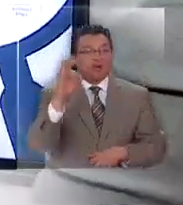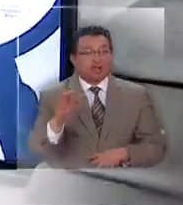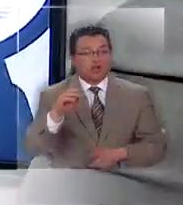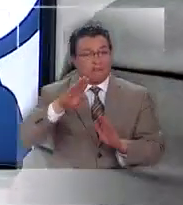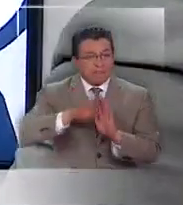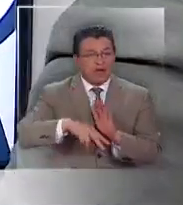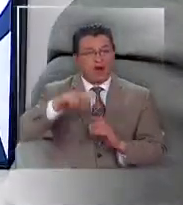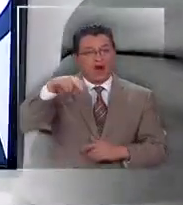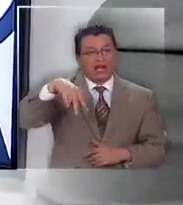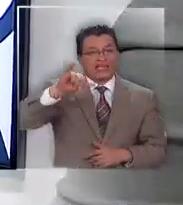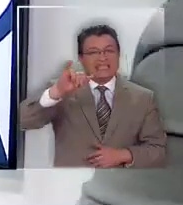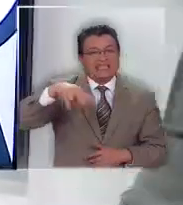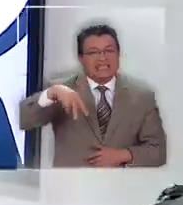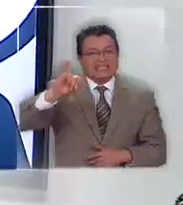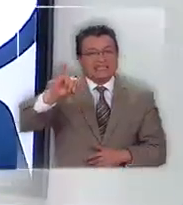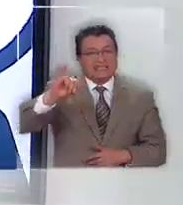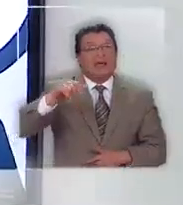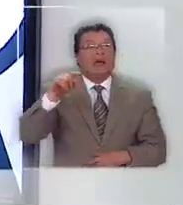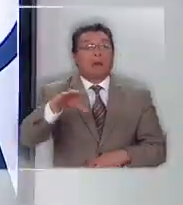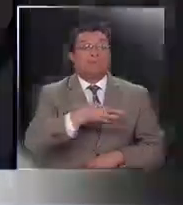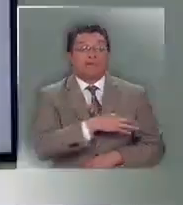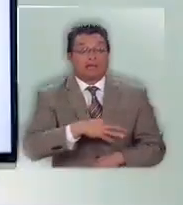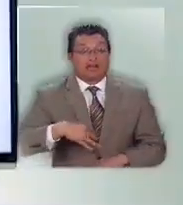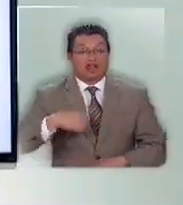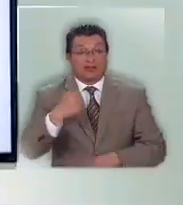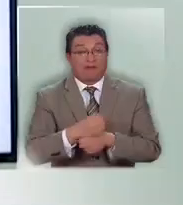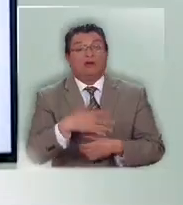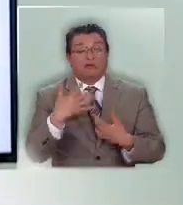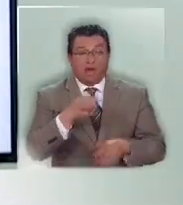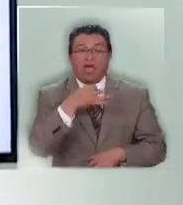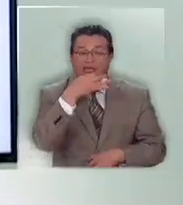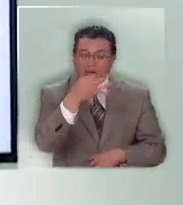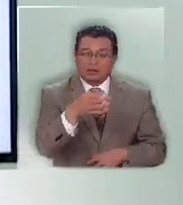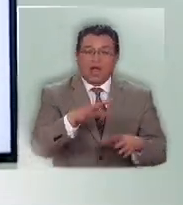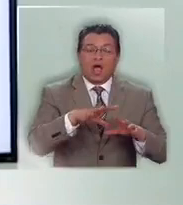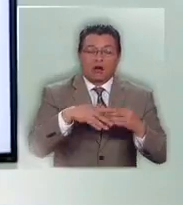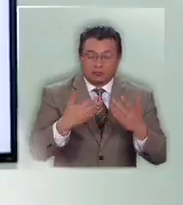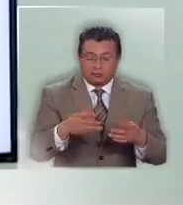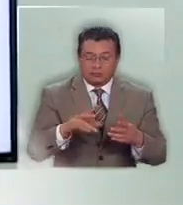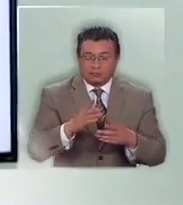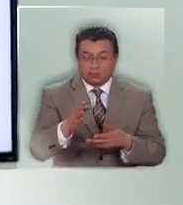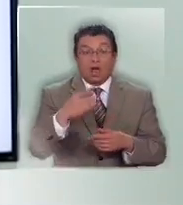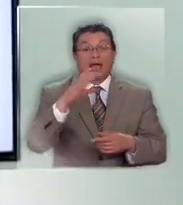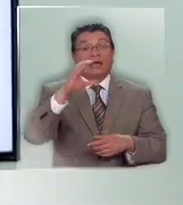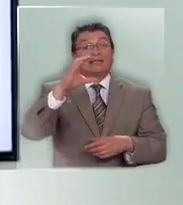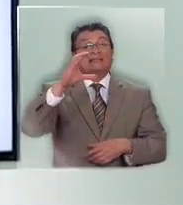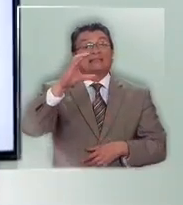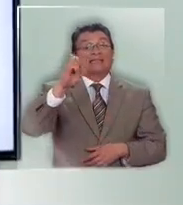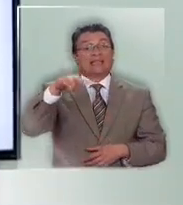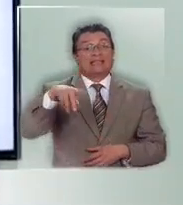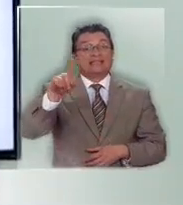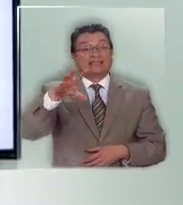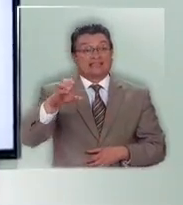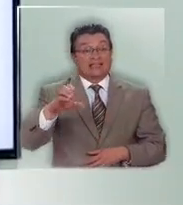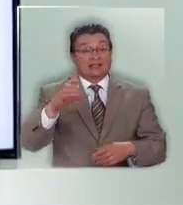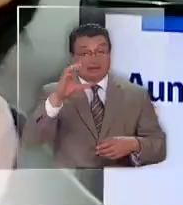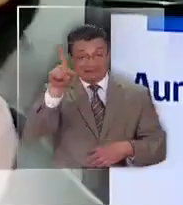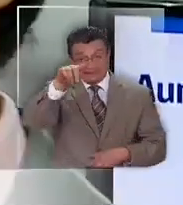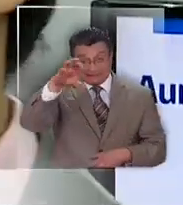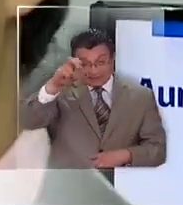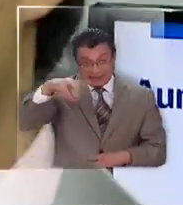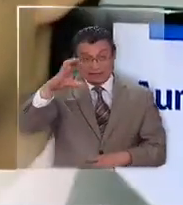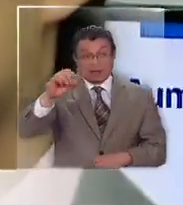el ministerio del trabajo y allí se anunció vamos a modificar profundamente el sense para que se sea la primera institución